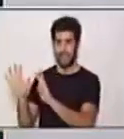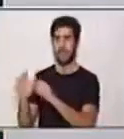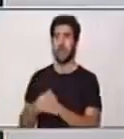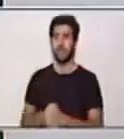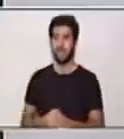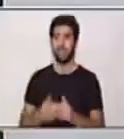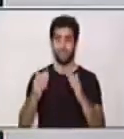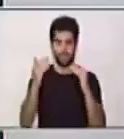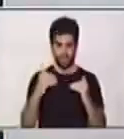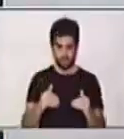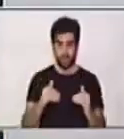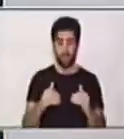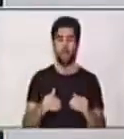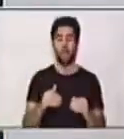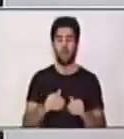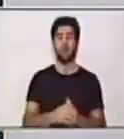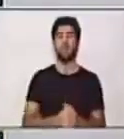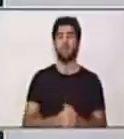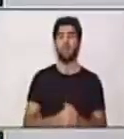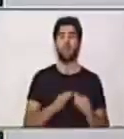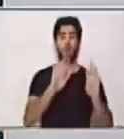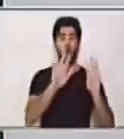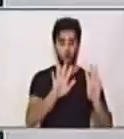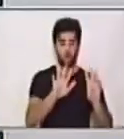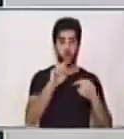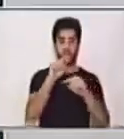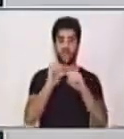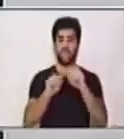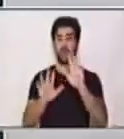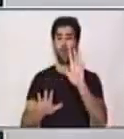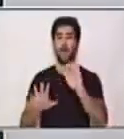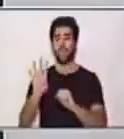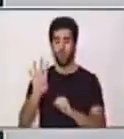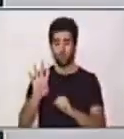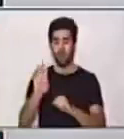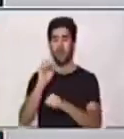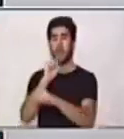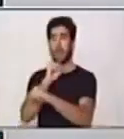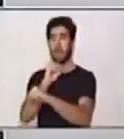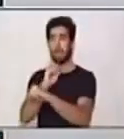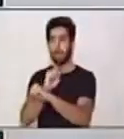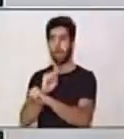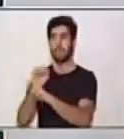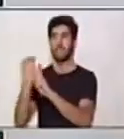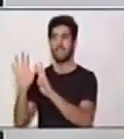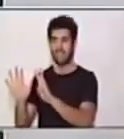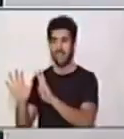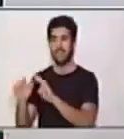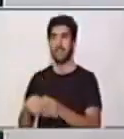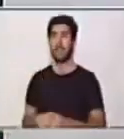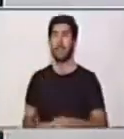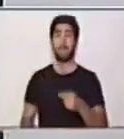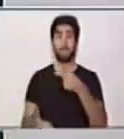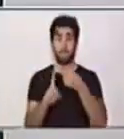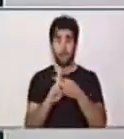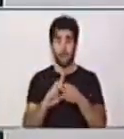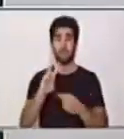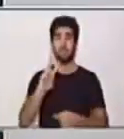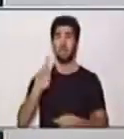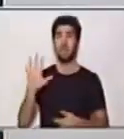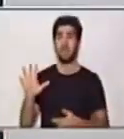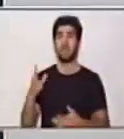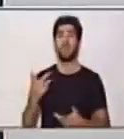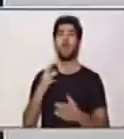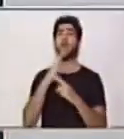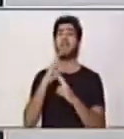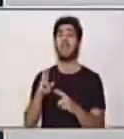Y ahora, al realizar la operación, 8 dividido 14 por 7 más 25, nos da como moda el